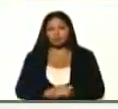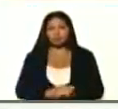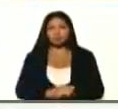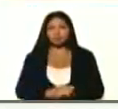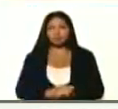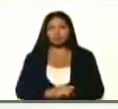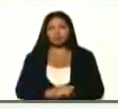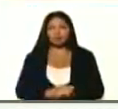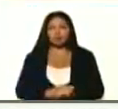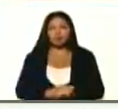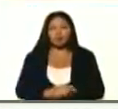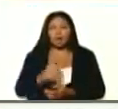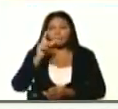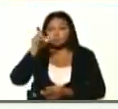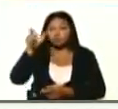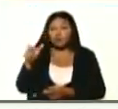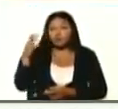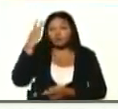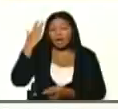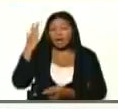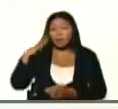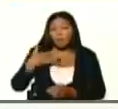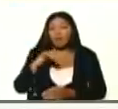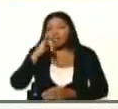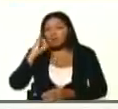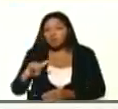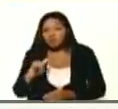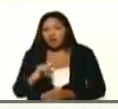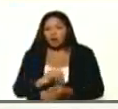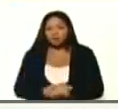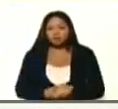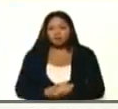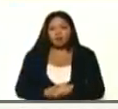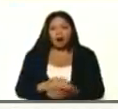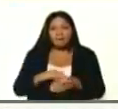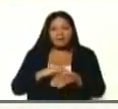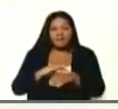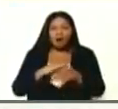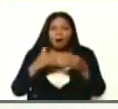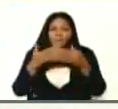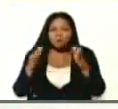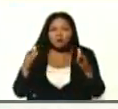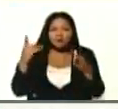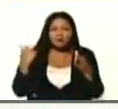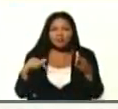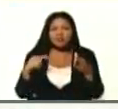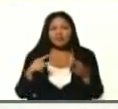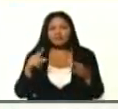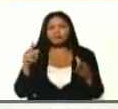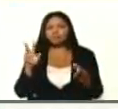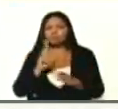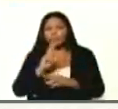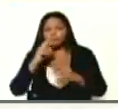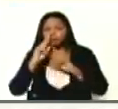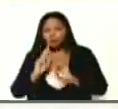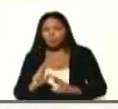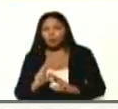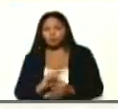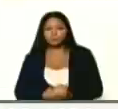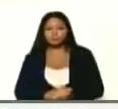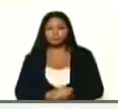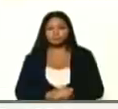ciudadano sabe que puede hacerlo ante las oficinas del Ministerio Público y tendrá una pronta respuesta, como